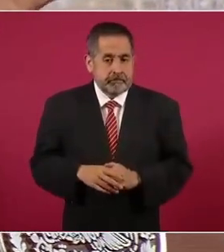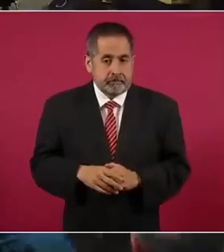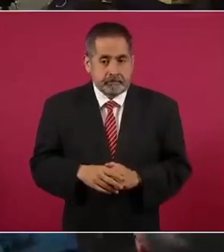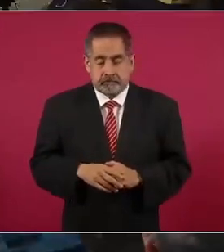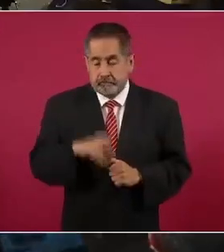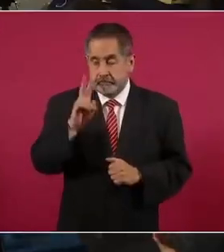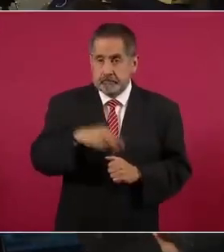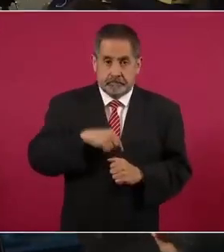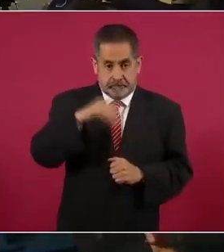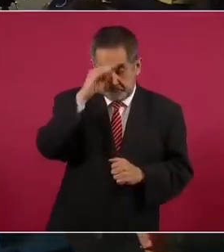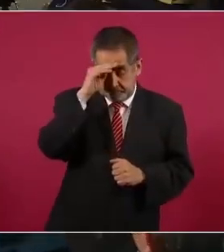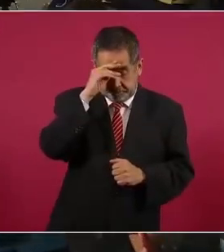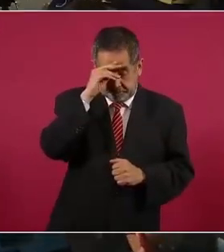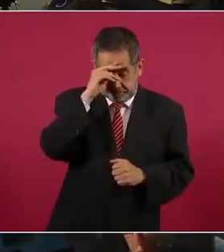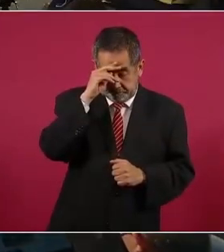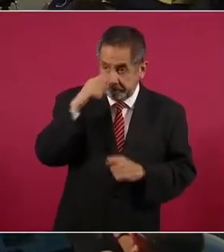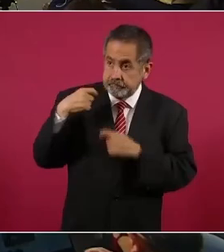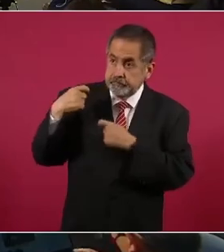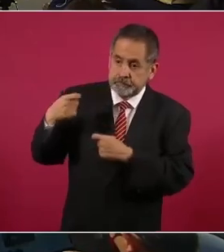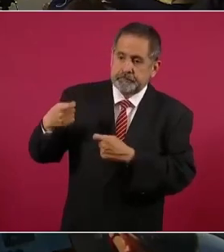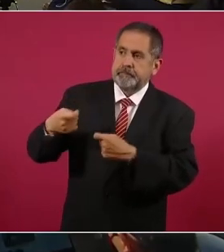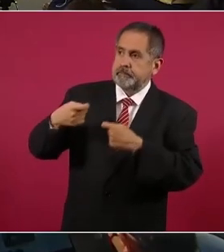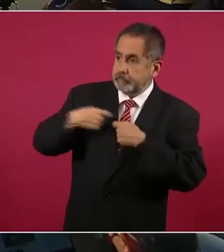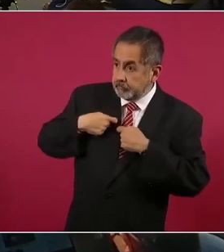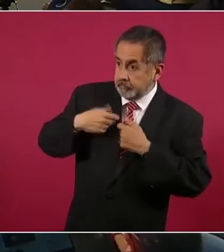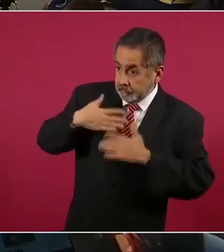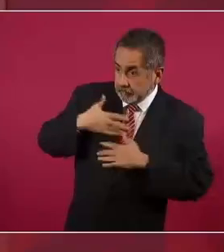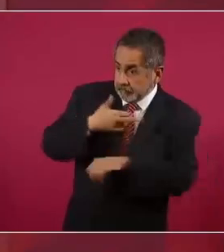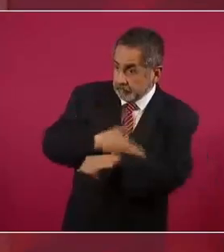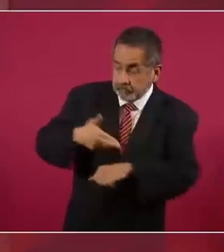fue una herencia